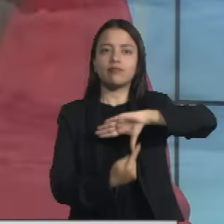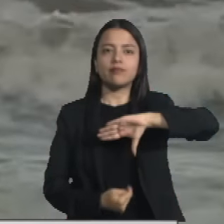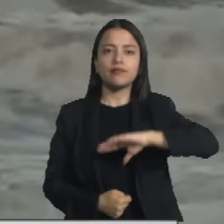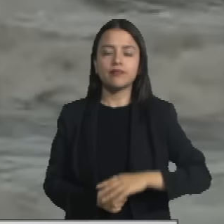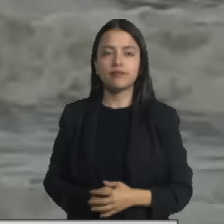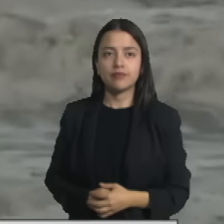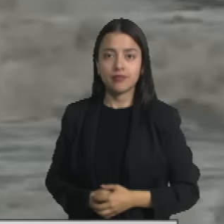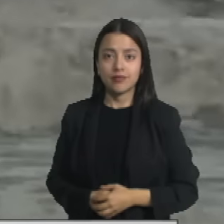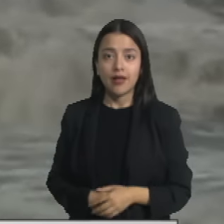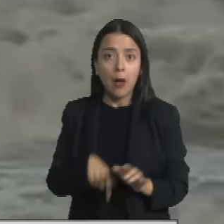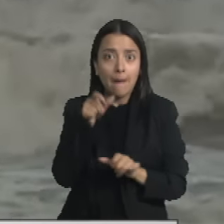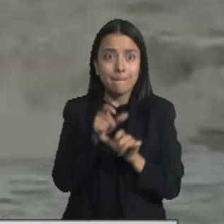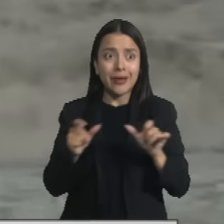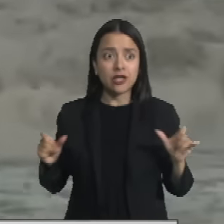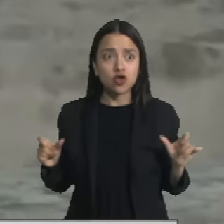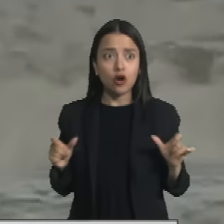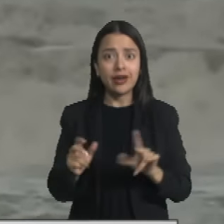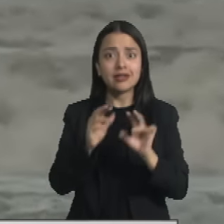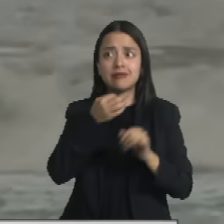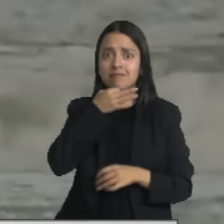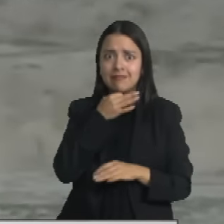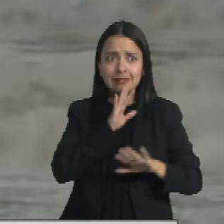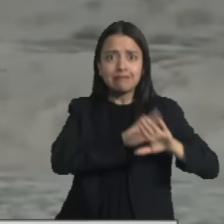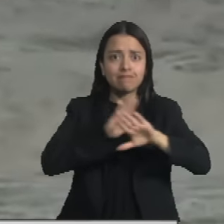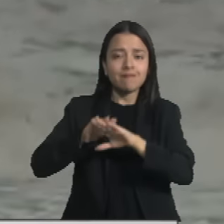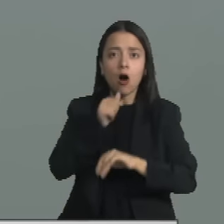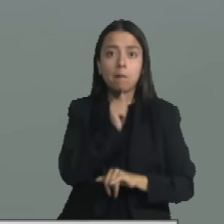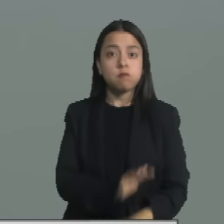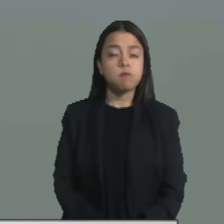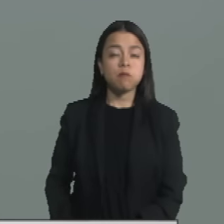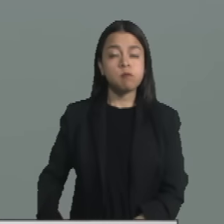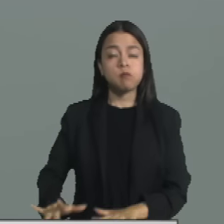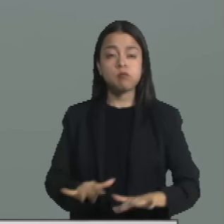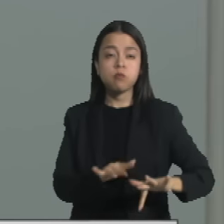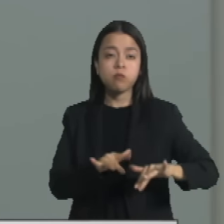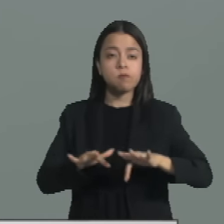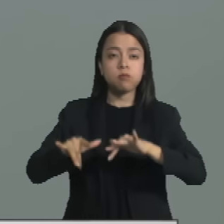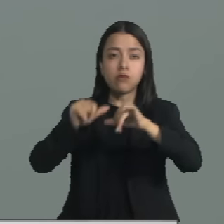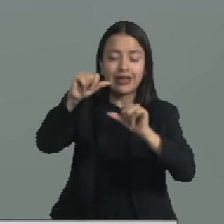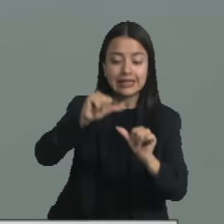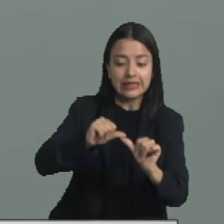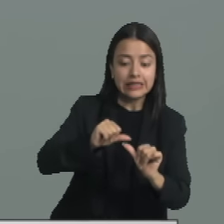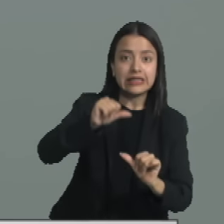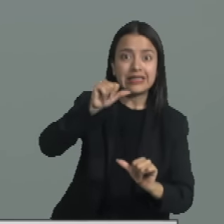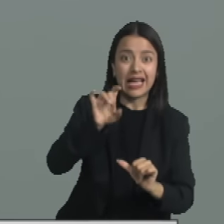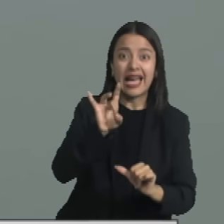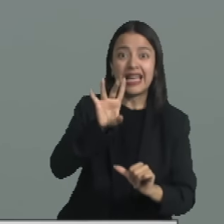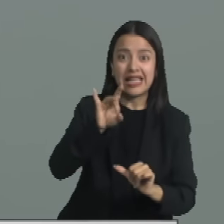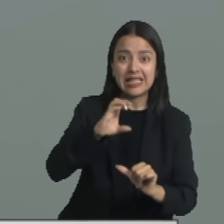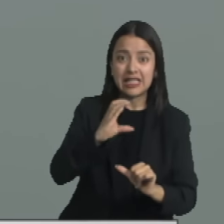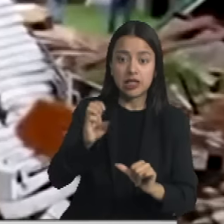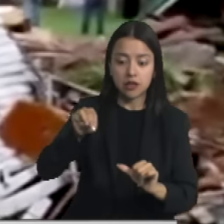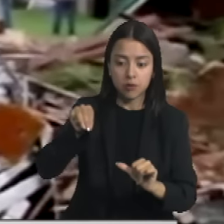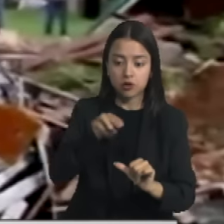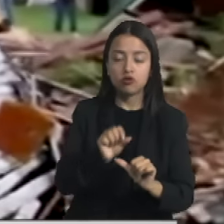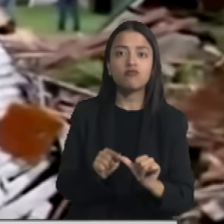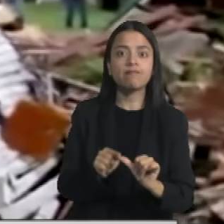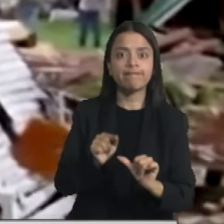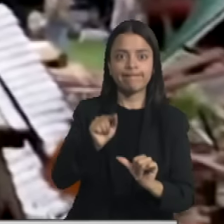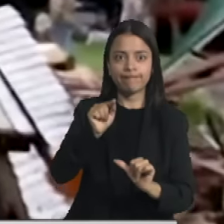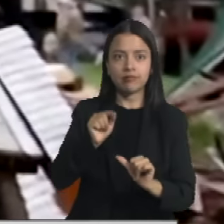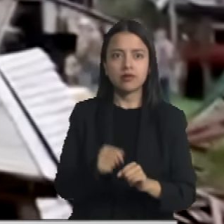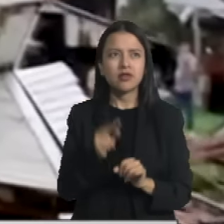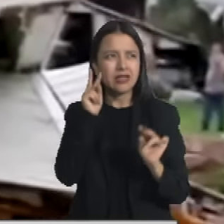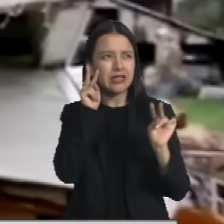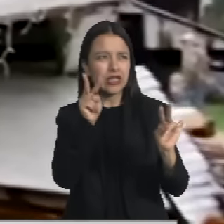Unidos. Miles de residentes registraron inundaciones de hasta 15 centímetros en las últimas horas. Se espera que el ciclón siga